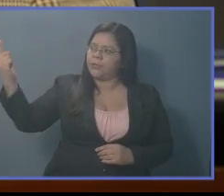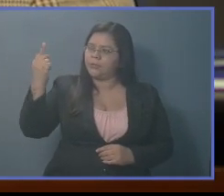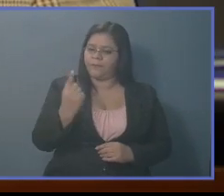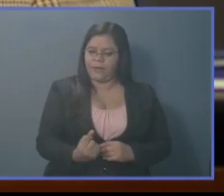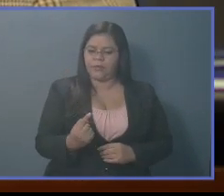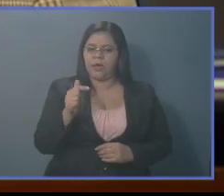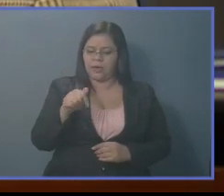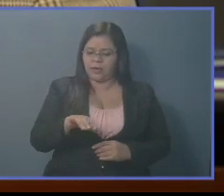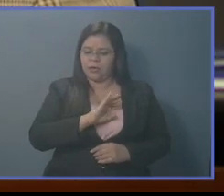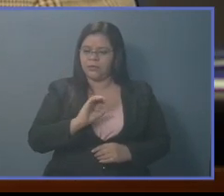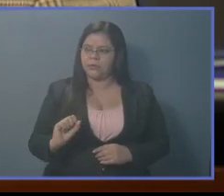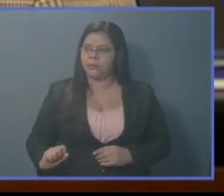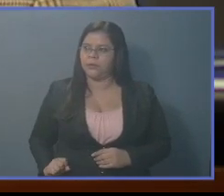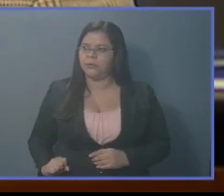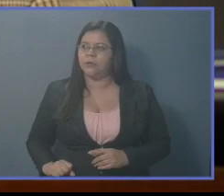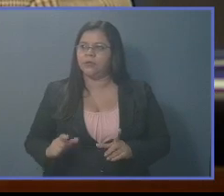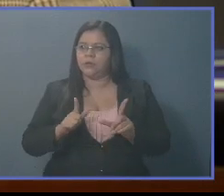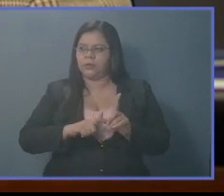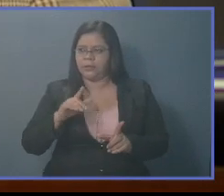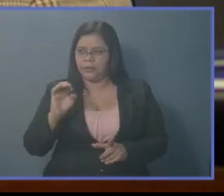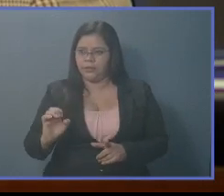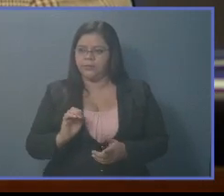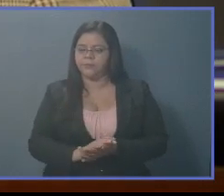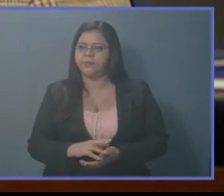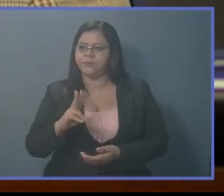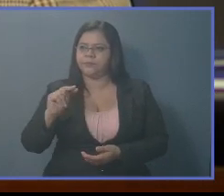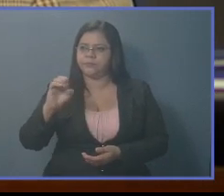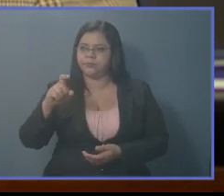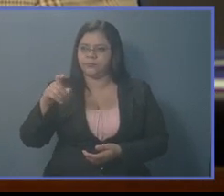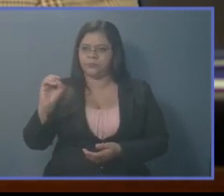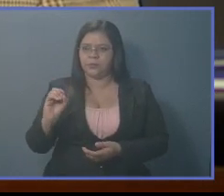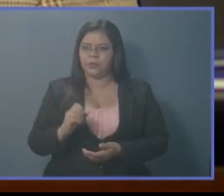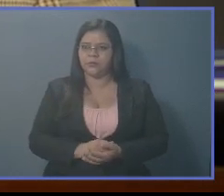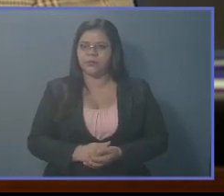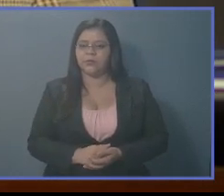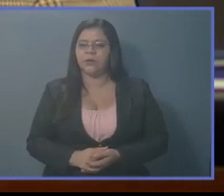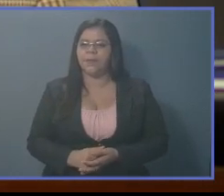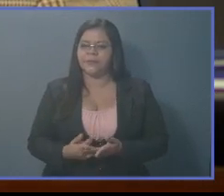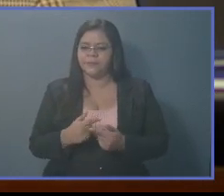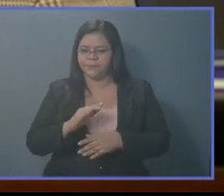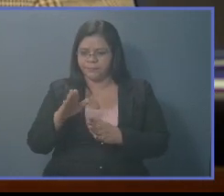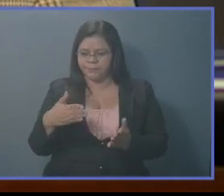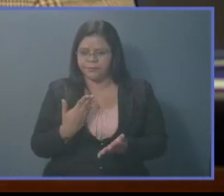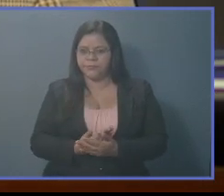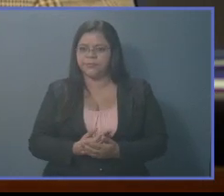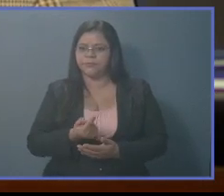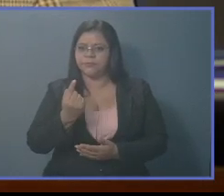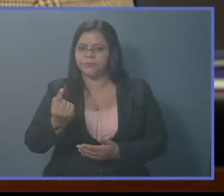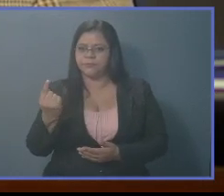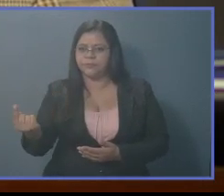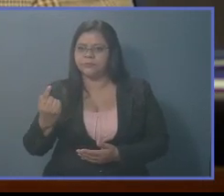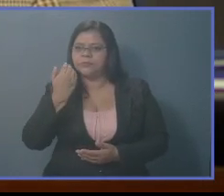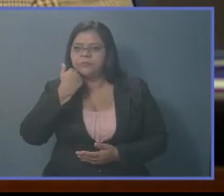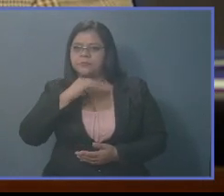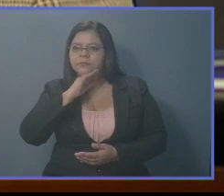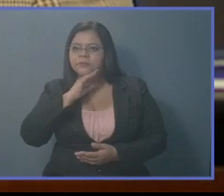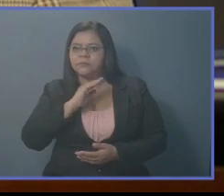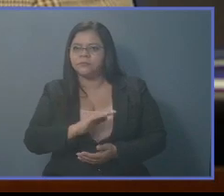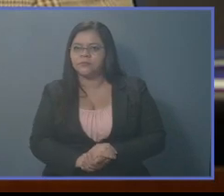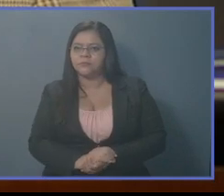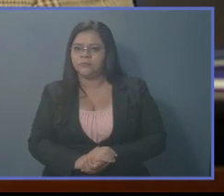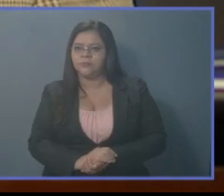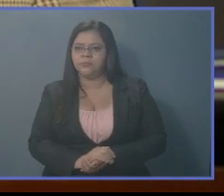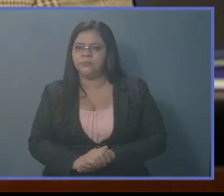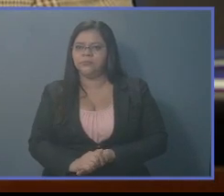vía. Nexo epidemiológico. Se considera nexo epidemiológico aquella persona asintomática con el antecedente de haber tenido